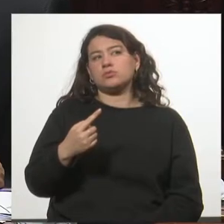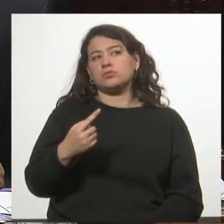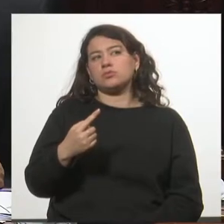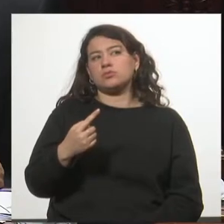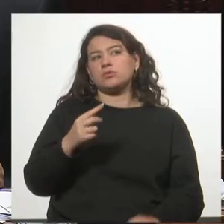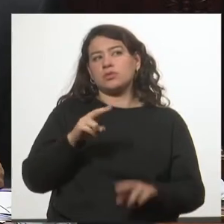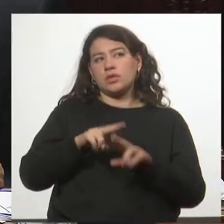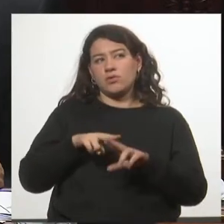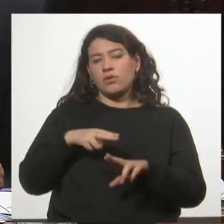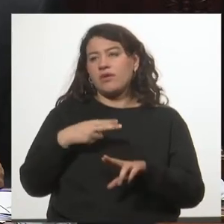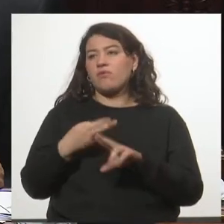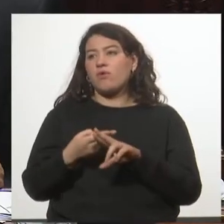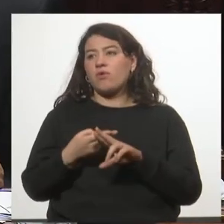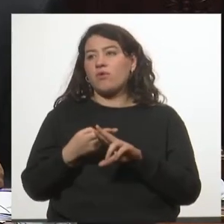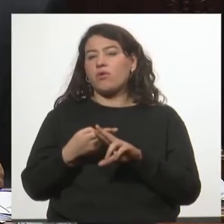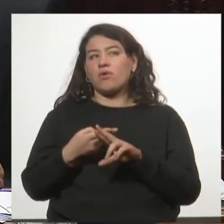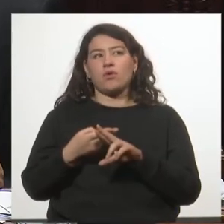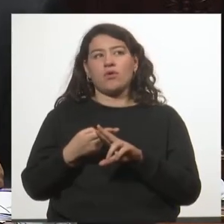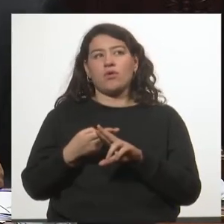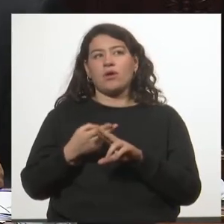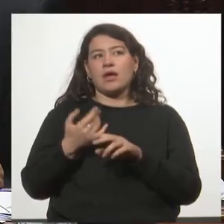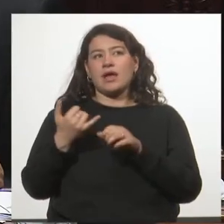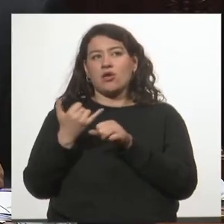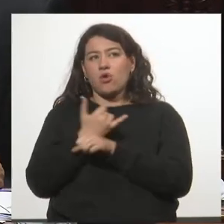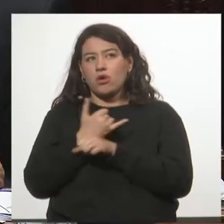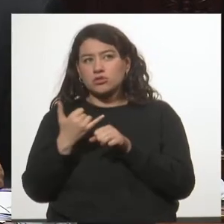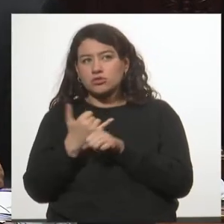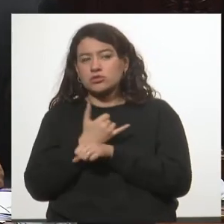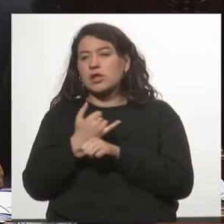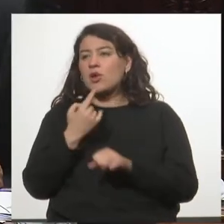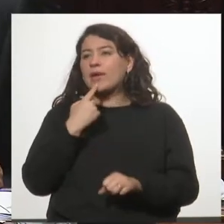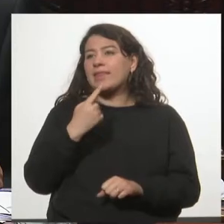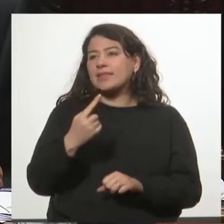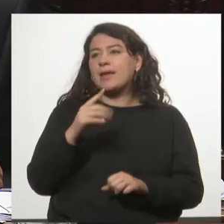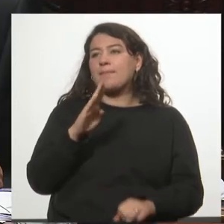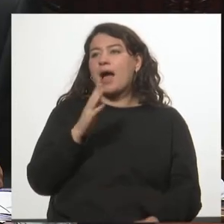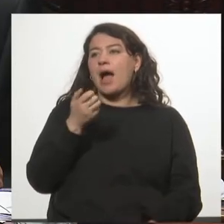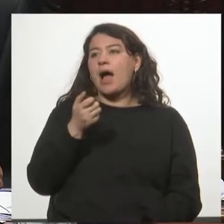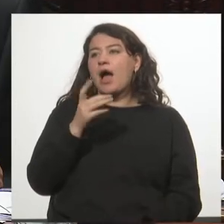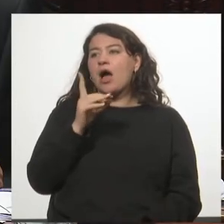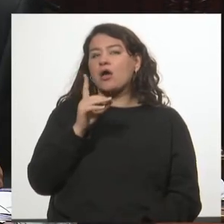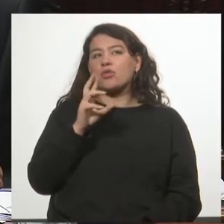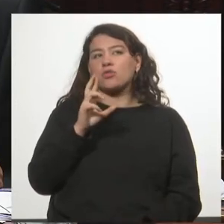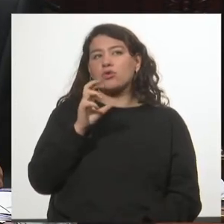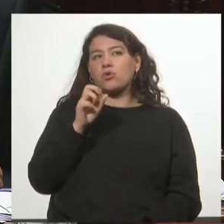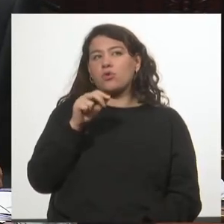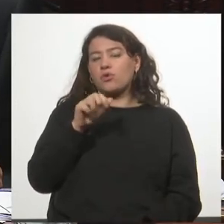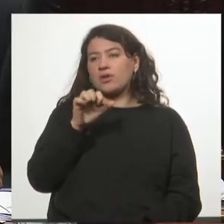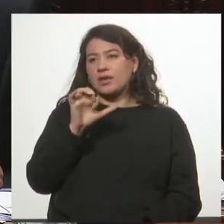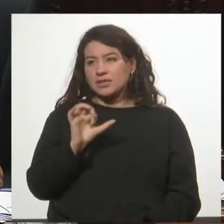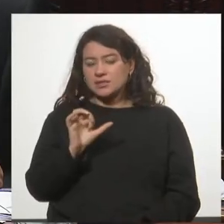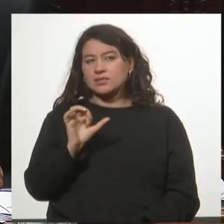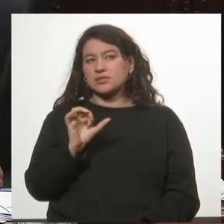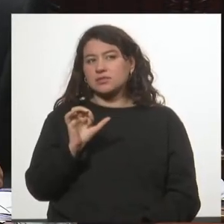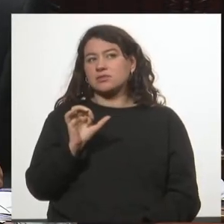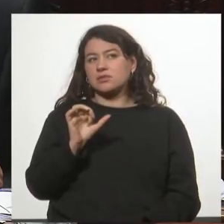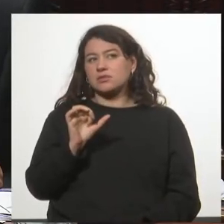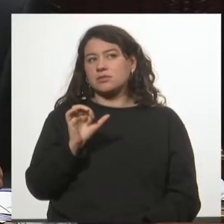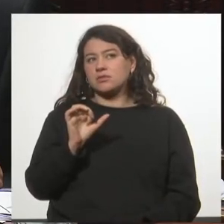otra vez tenemos error en la mención de los padrones aparece